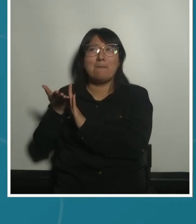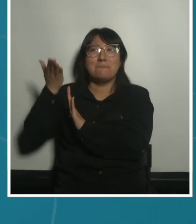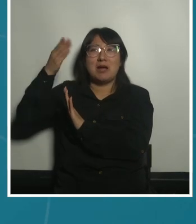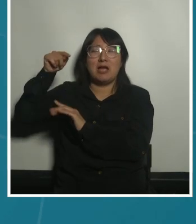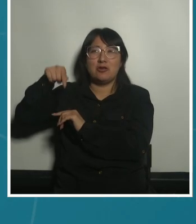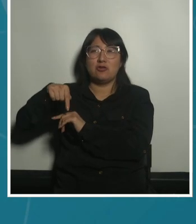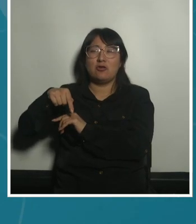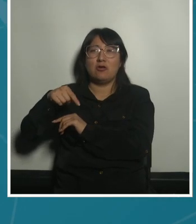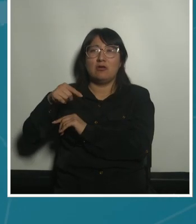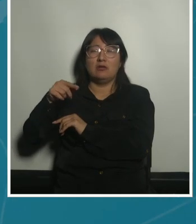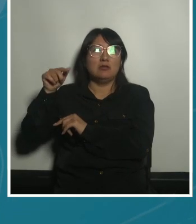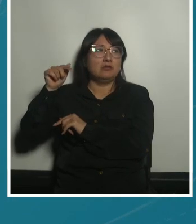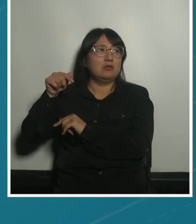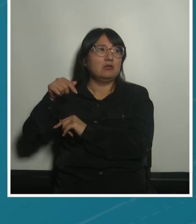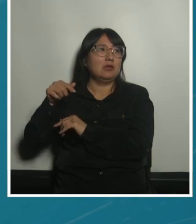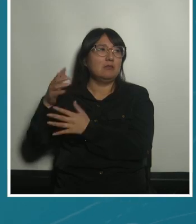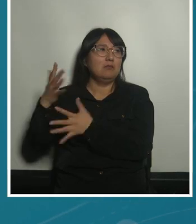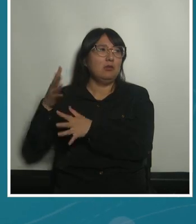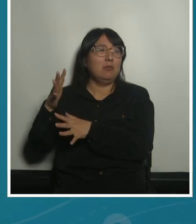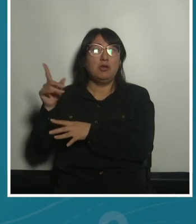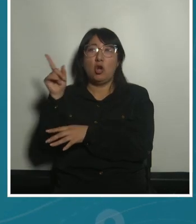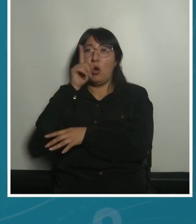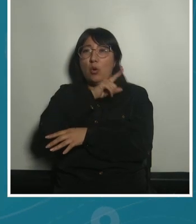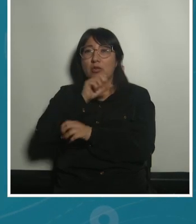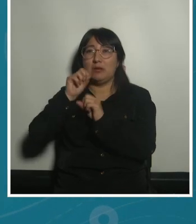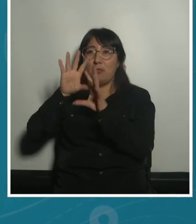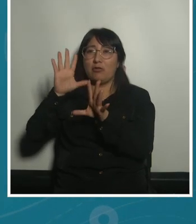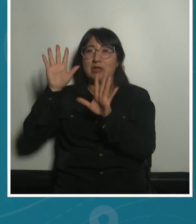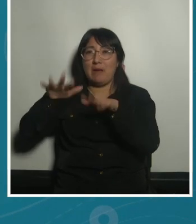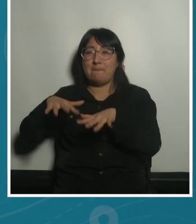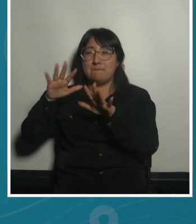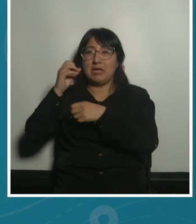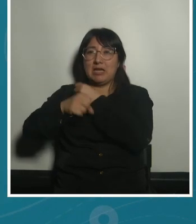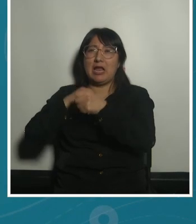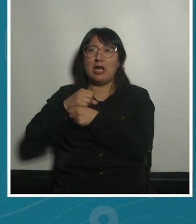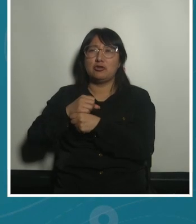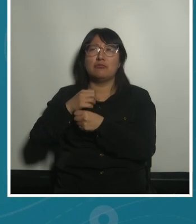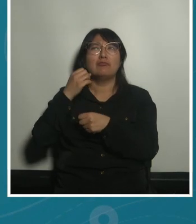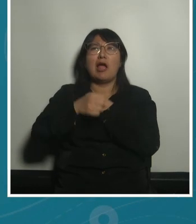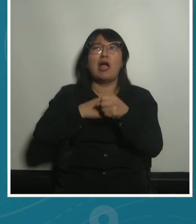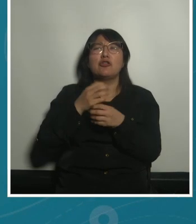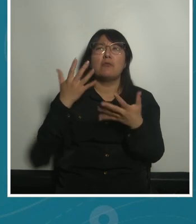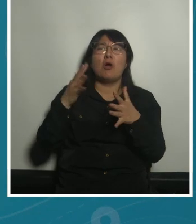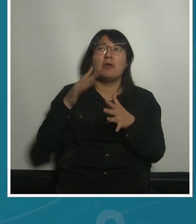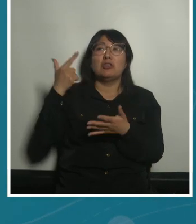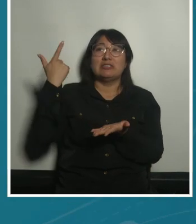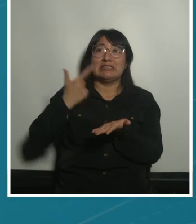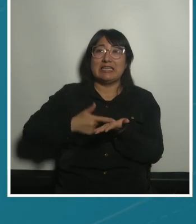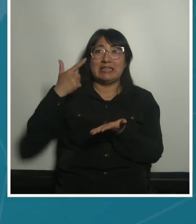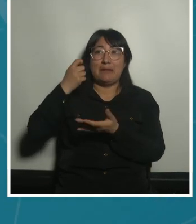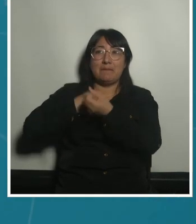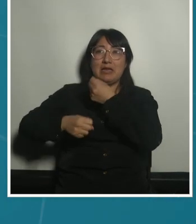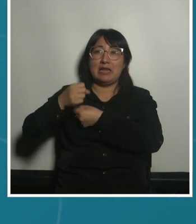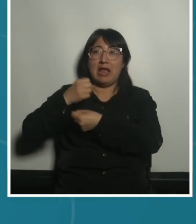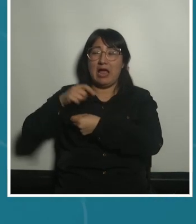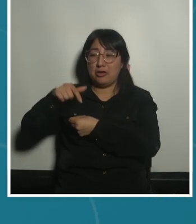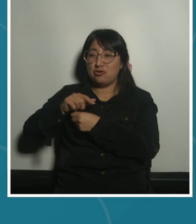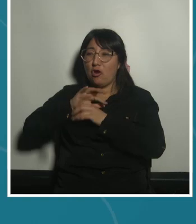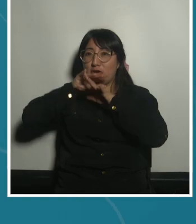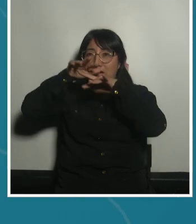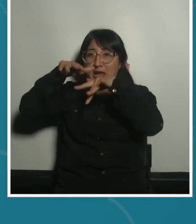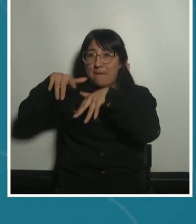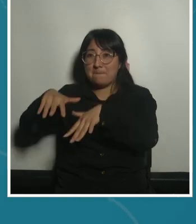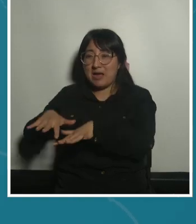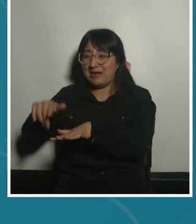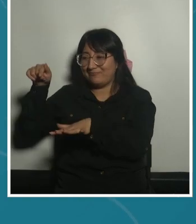durante este Holoceno medio, estamos hablando de los últimos 10.000 años, nos dio una edad más o menos de 7.000 años, donde el mar ahí estuvo